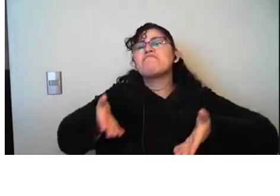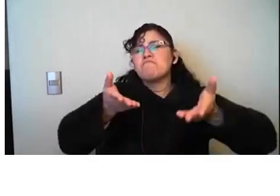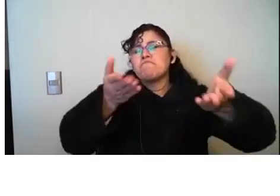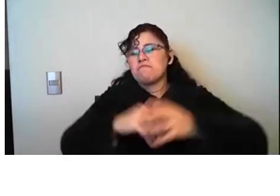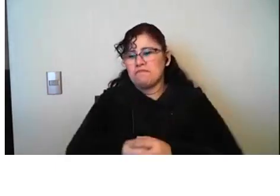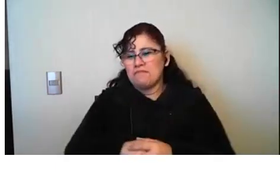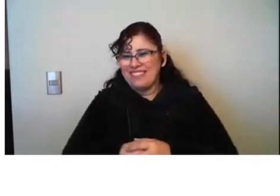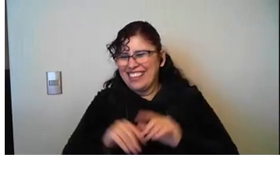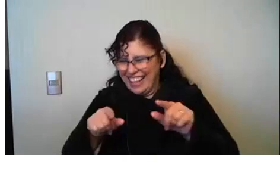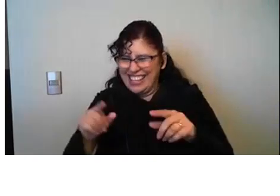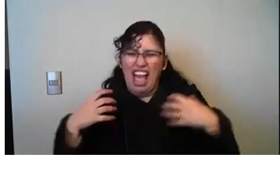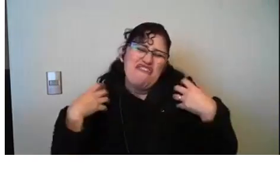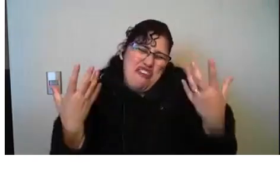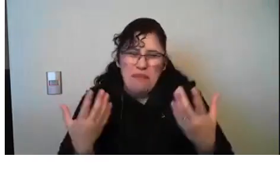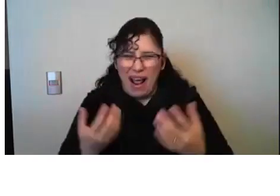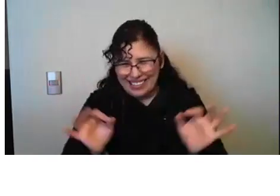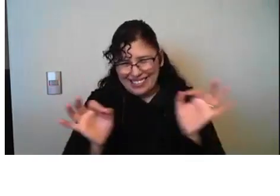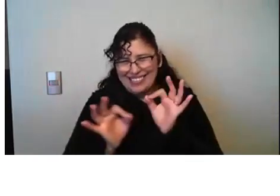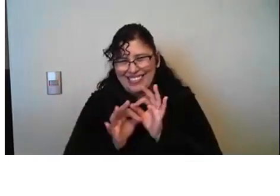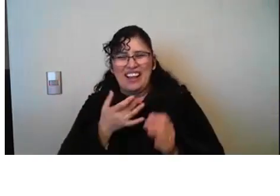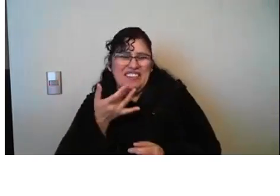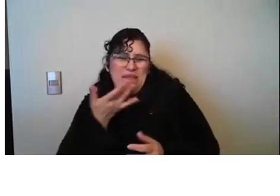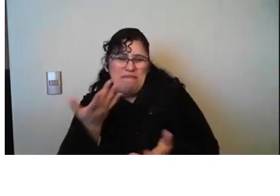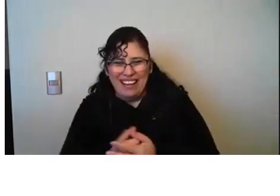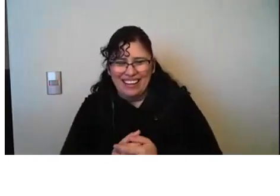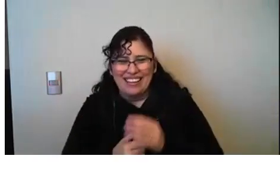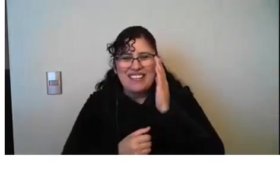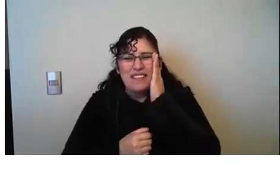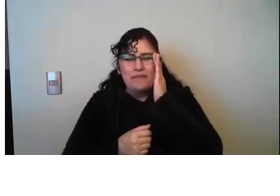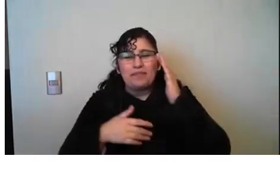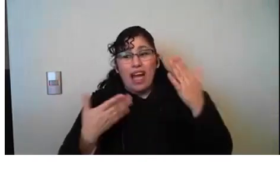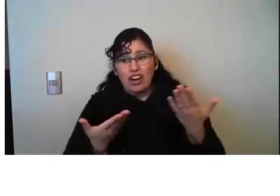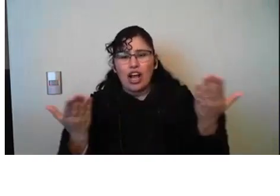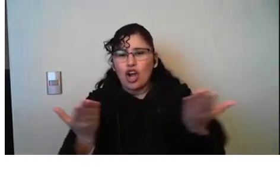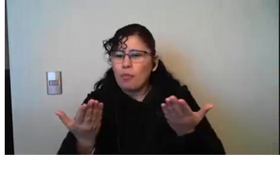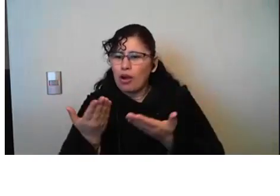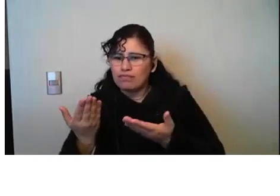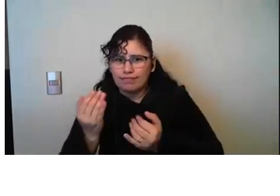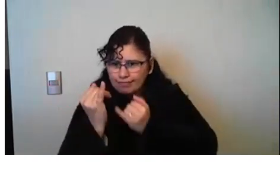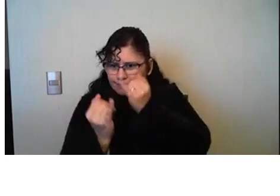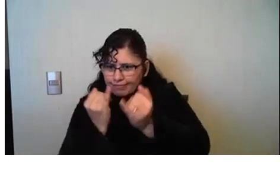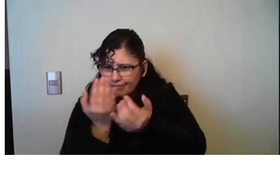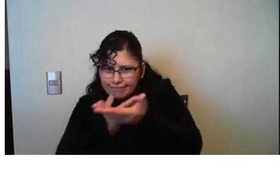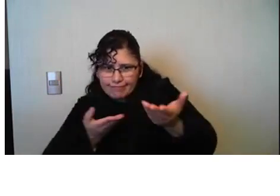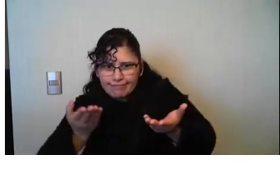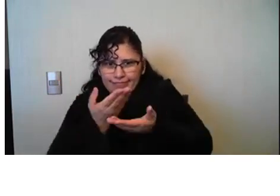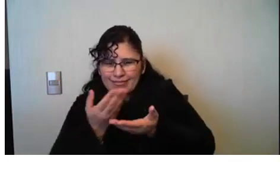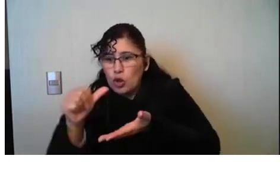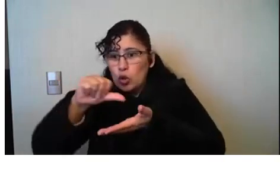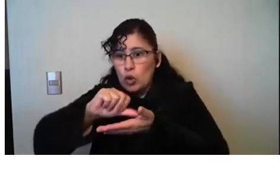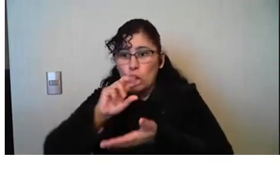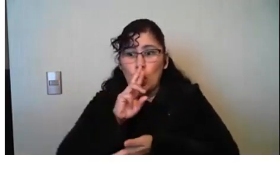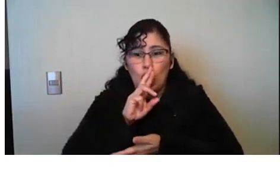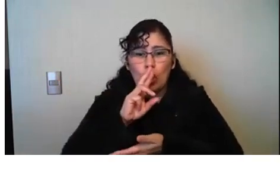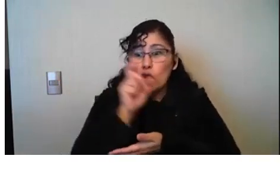¿Y cómo se logra, digamos, la interacción? Nuevamente, a través de este núcleo rojo, si se fijan acá,